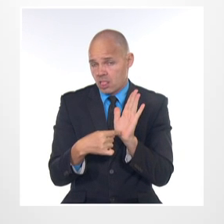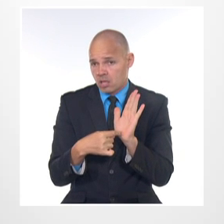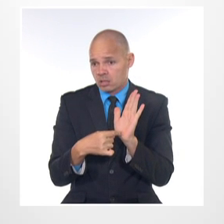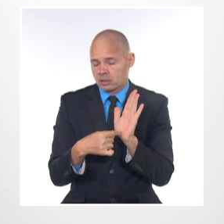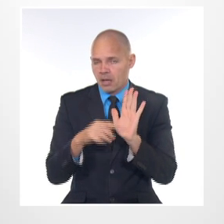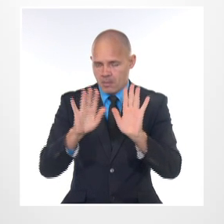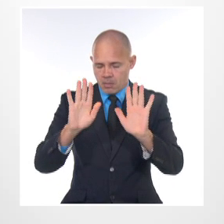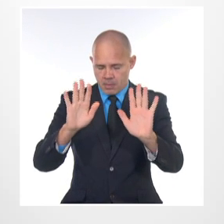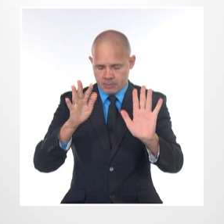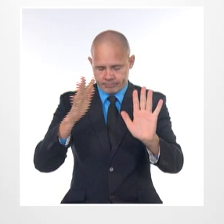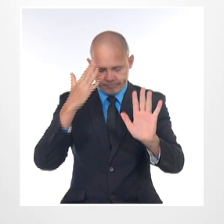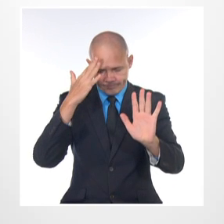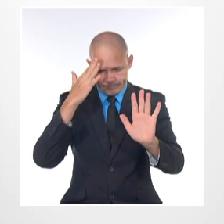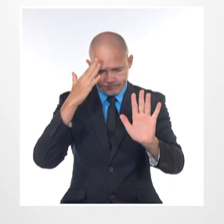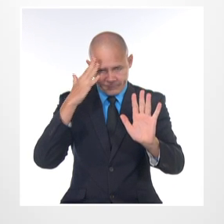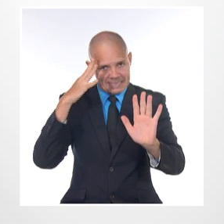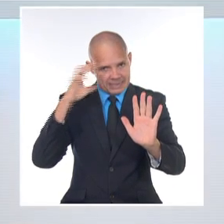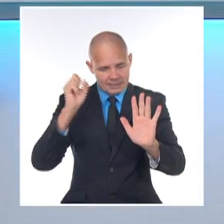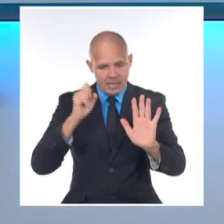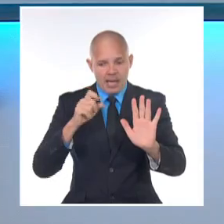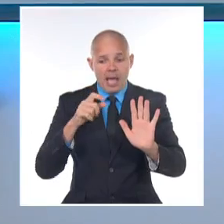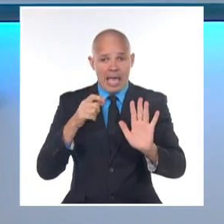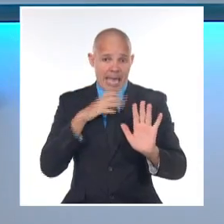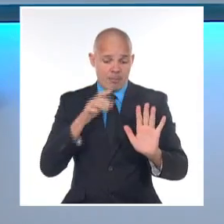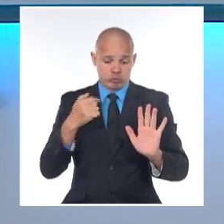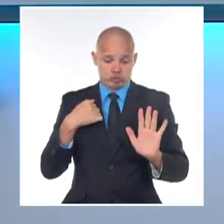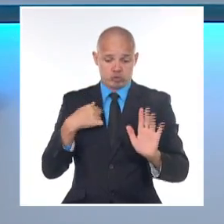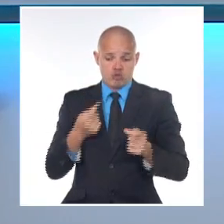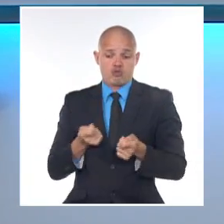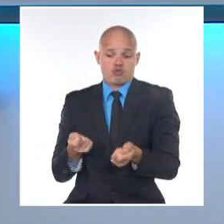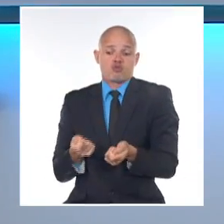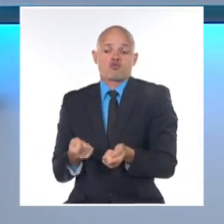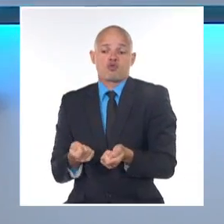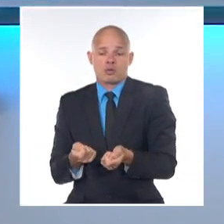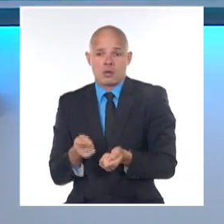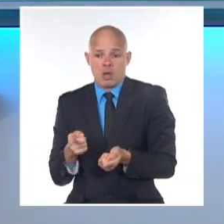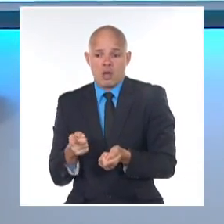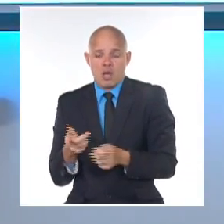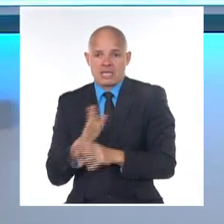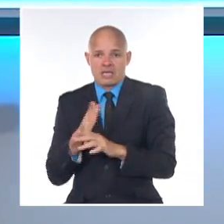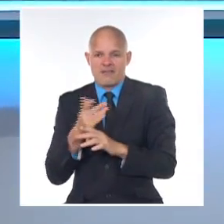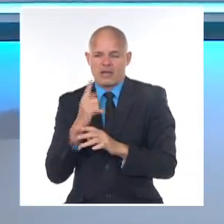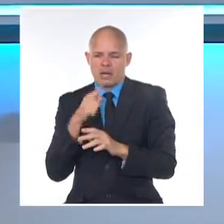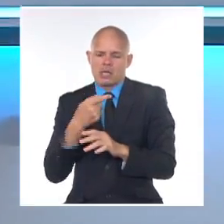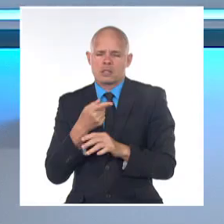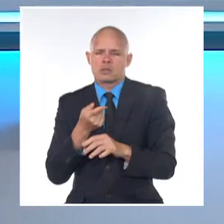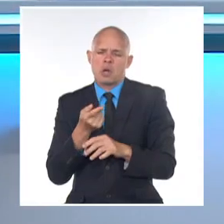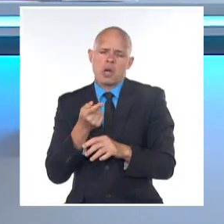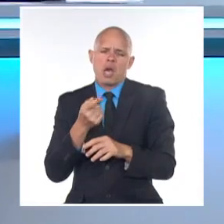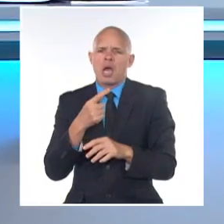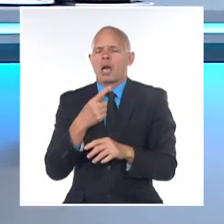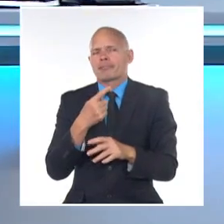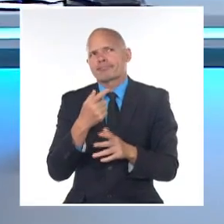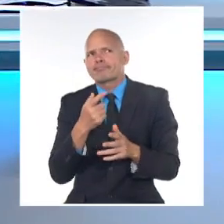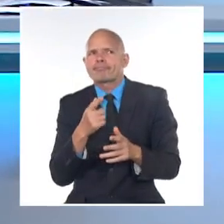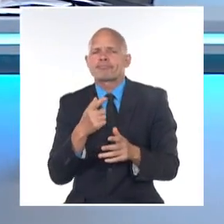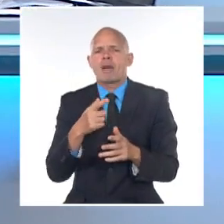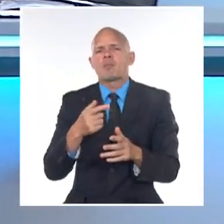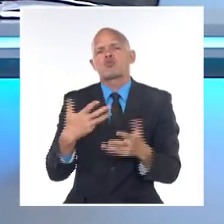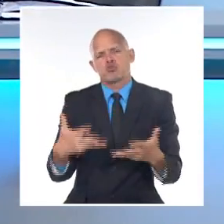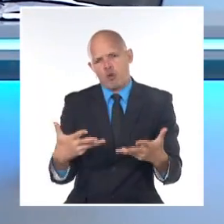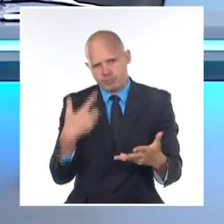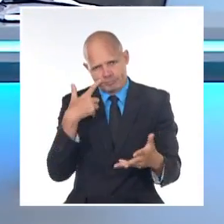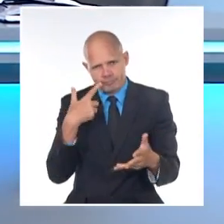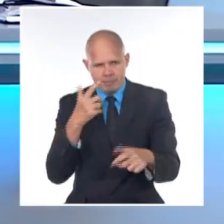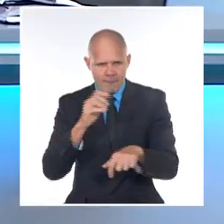entender, si usted está instigando a asesinar y solo queda en instigación, estamos en el primer párrafo, la sanción es más pequeña. Pero si se asesina, entonces es asesinato,